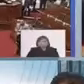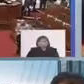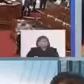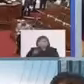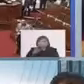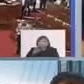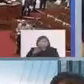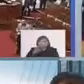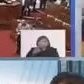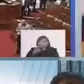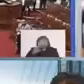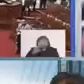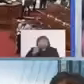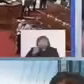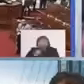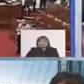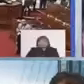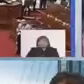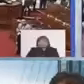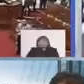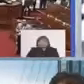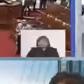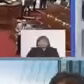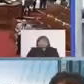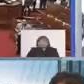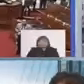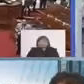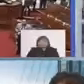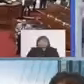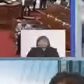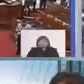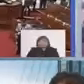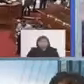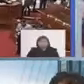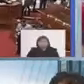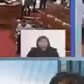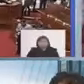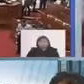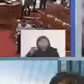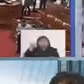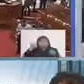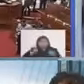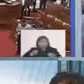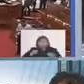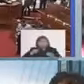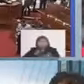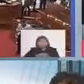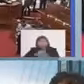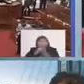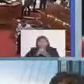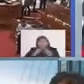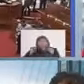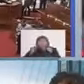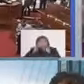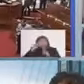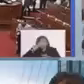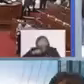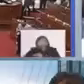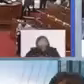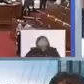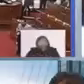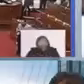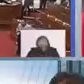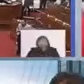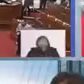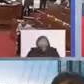lo que presumiblemente pasaría en los próximos minutos. Dina Boluarte se encuentra en el Congreso de la República y